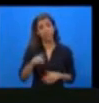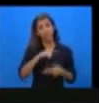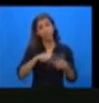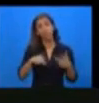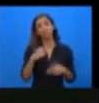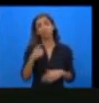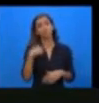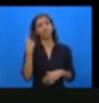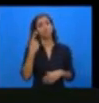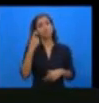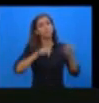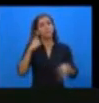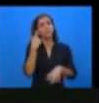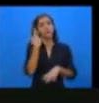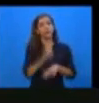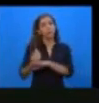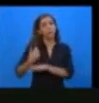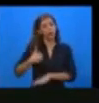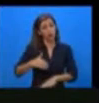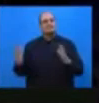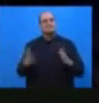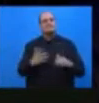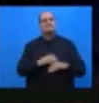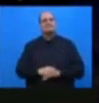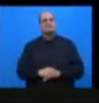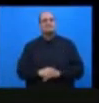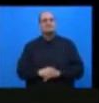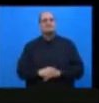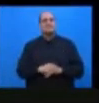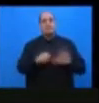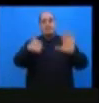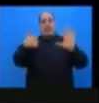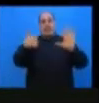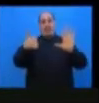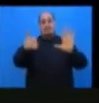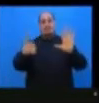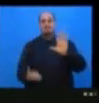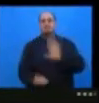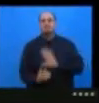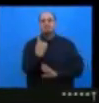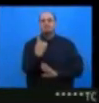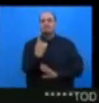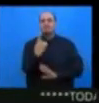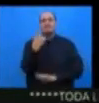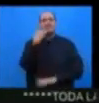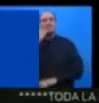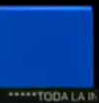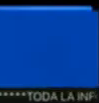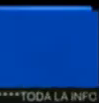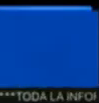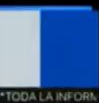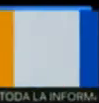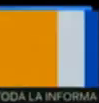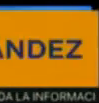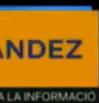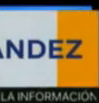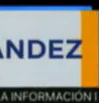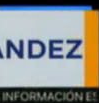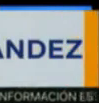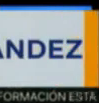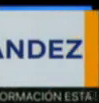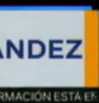merecemos particularmente los más jóvenes las propuestas casi no tuvieron lugar en medio de un cruce dialéctico